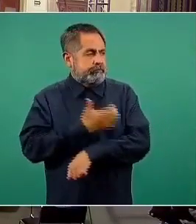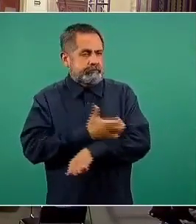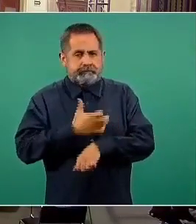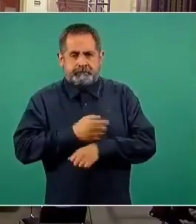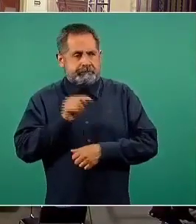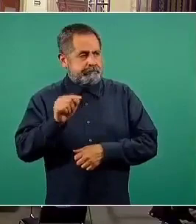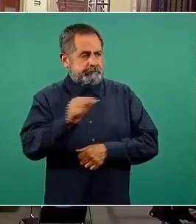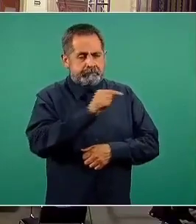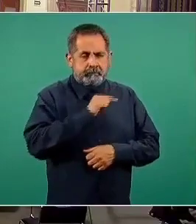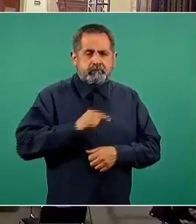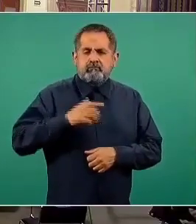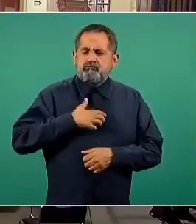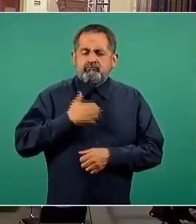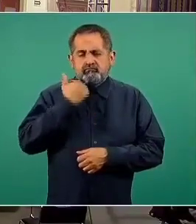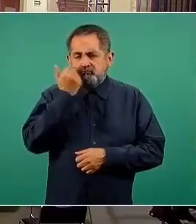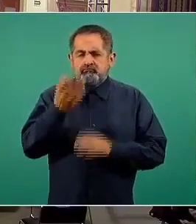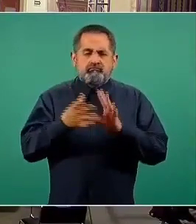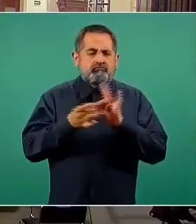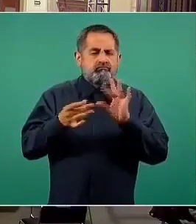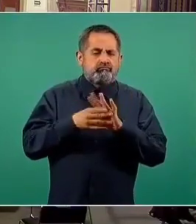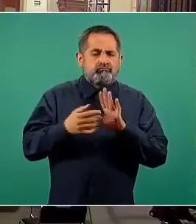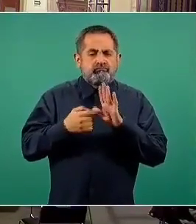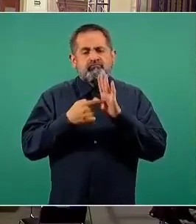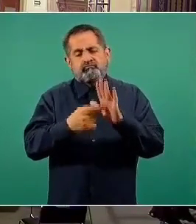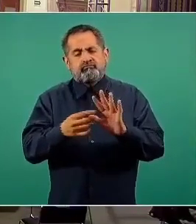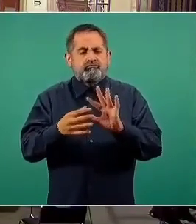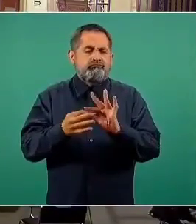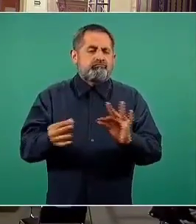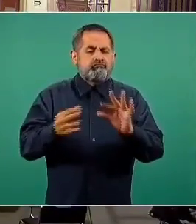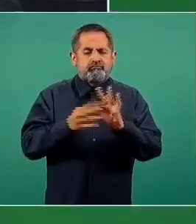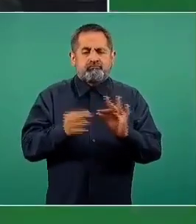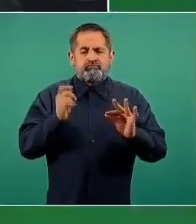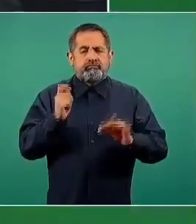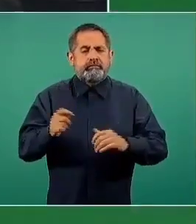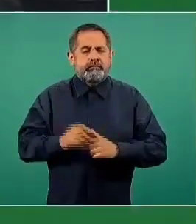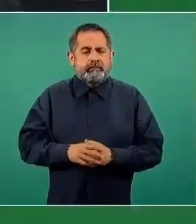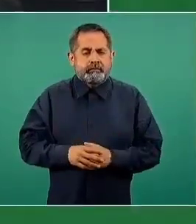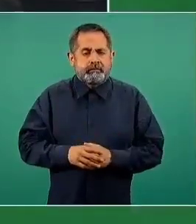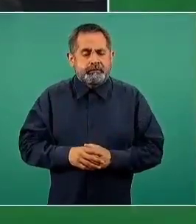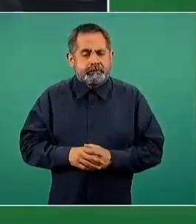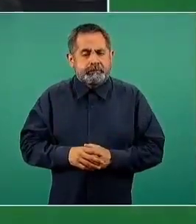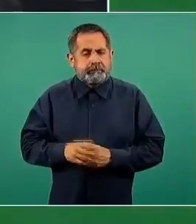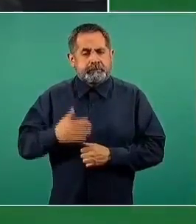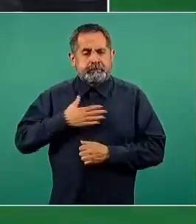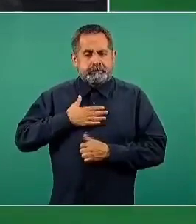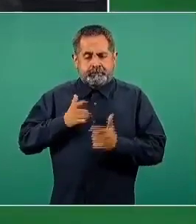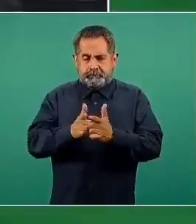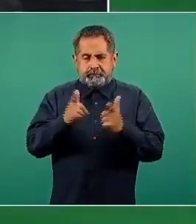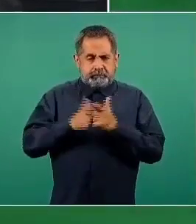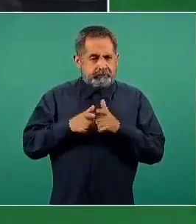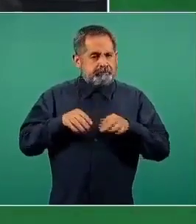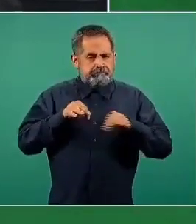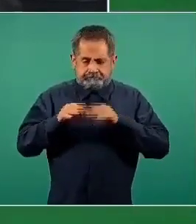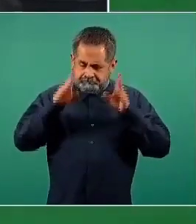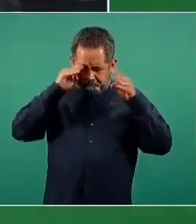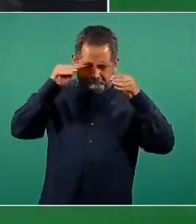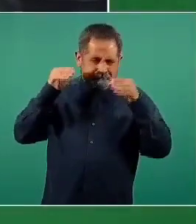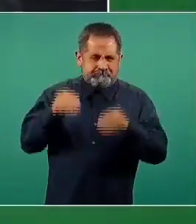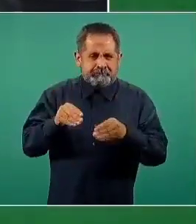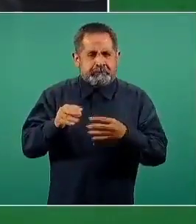compañeros, y quisiera mencionar a continuación que nuestro grupo de trabajo se ha